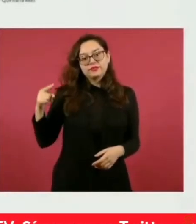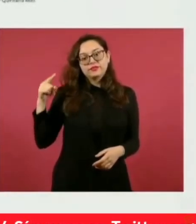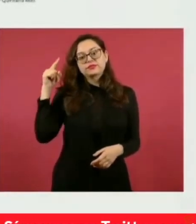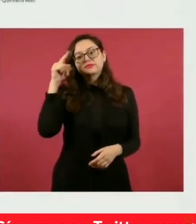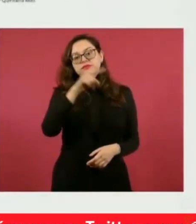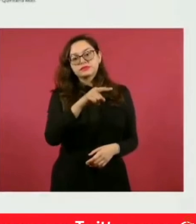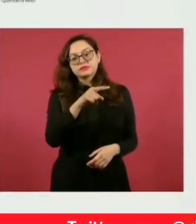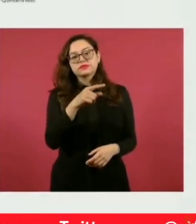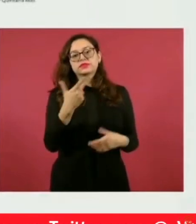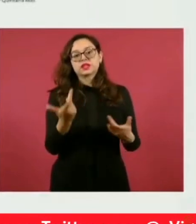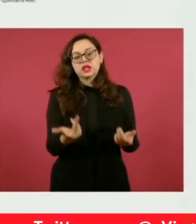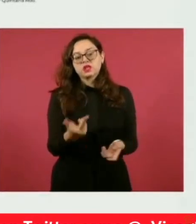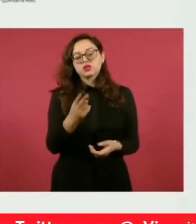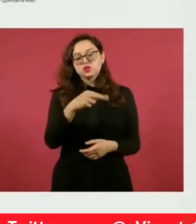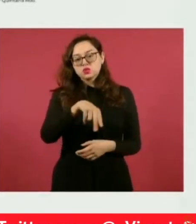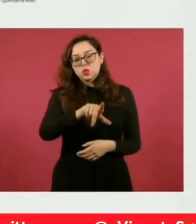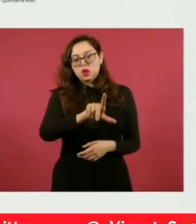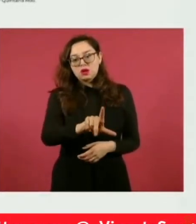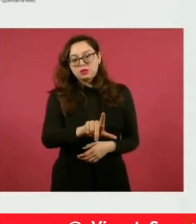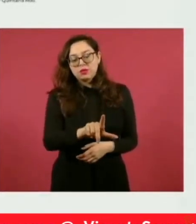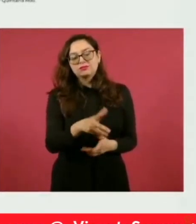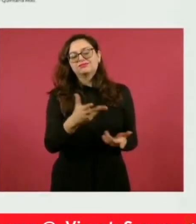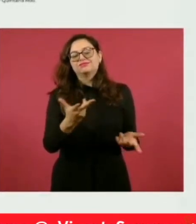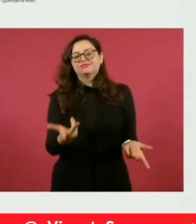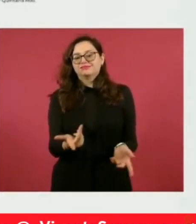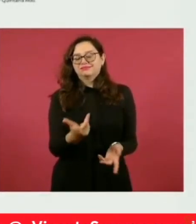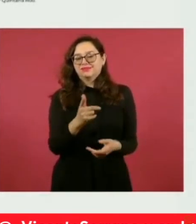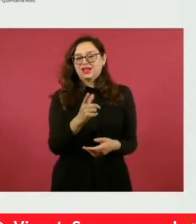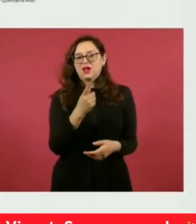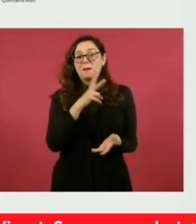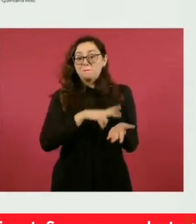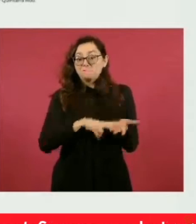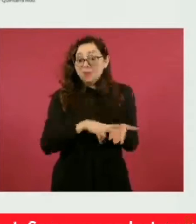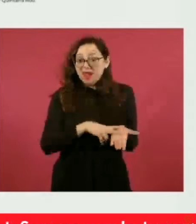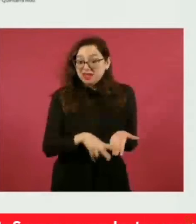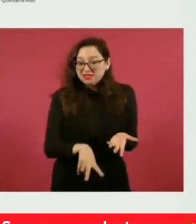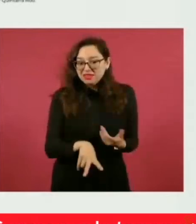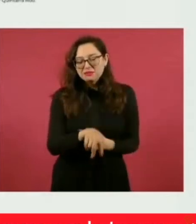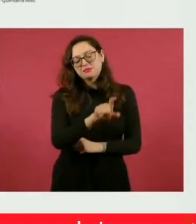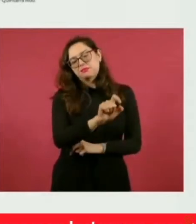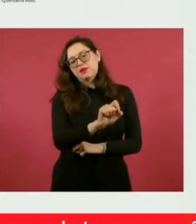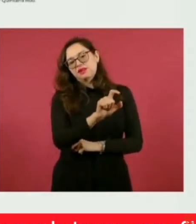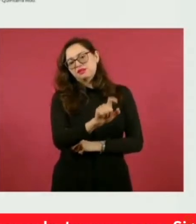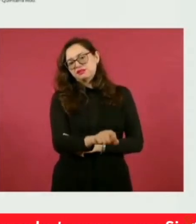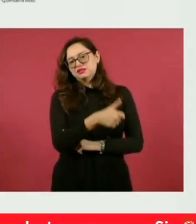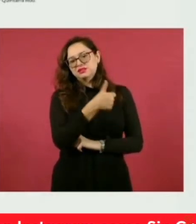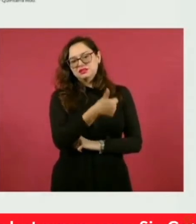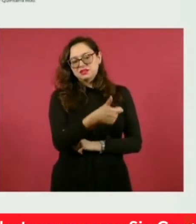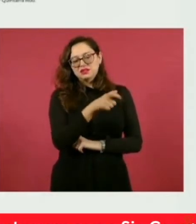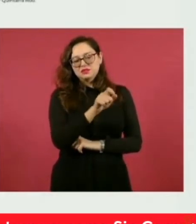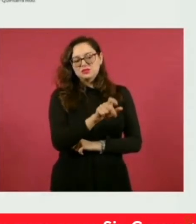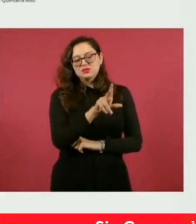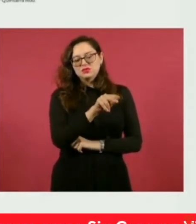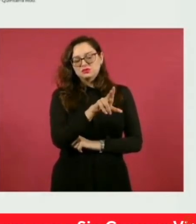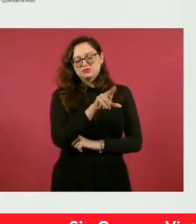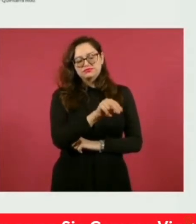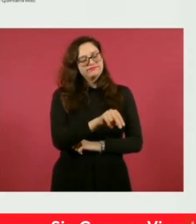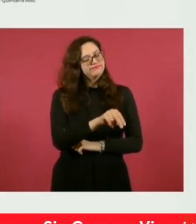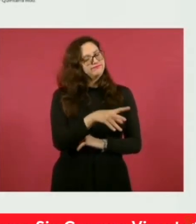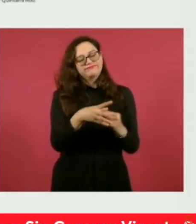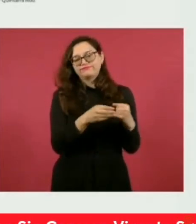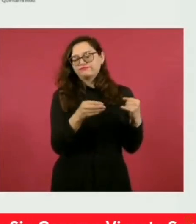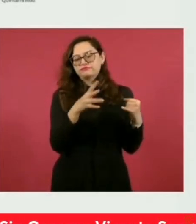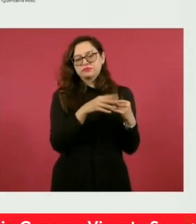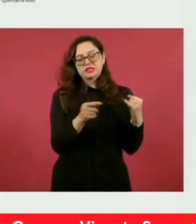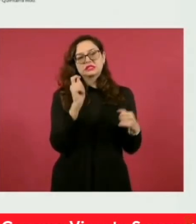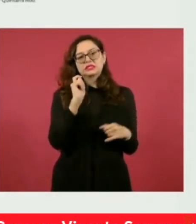San Pedro Garza García, Nuevo León, con el litro en 26 pesos con 80 centavos, 2 pesos con 71 centavos por arriba